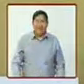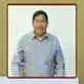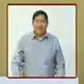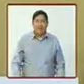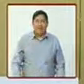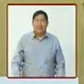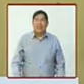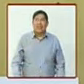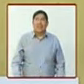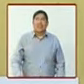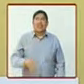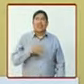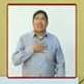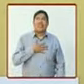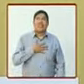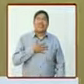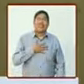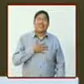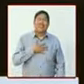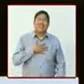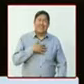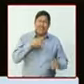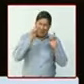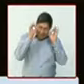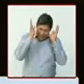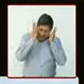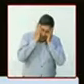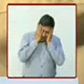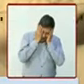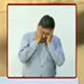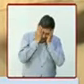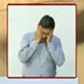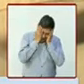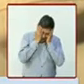No esperaba esto. Es una sorpresa.